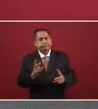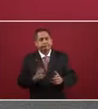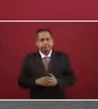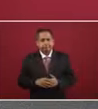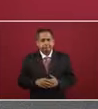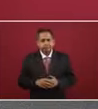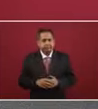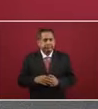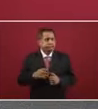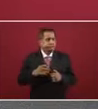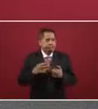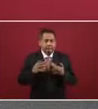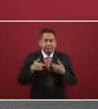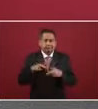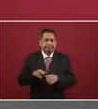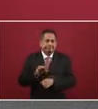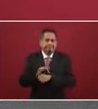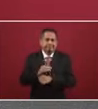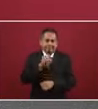no nos representa